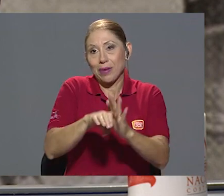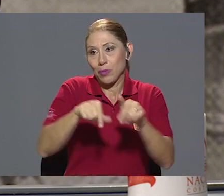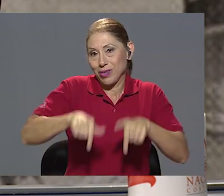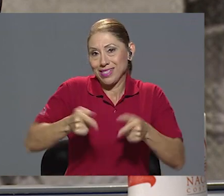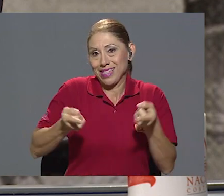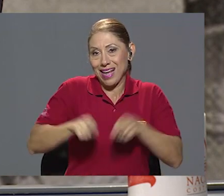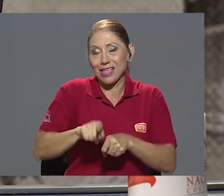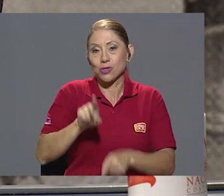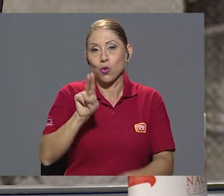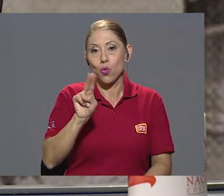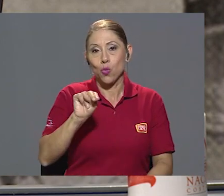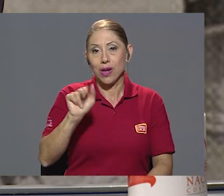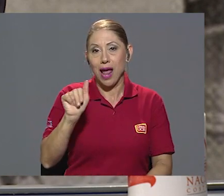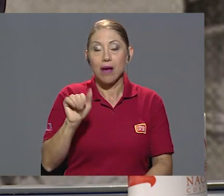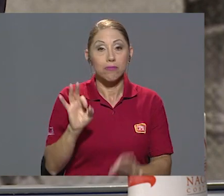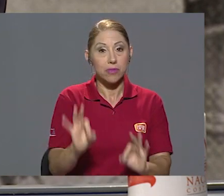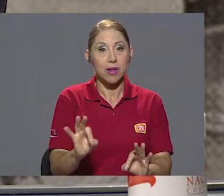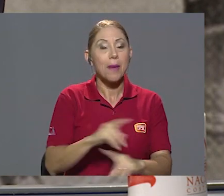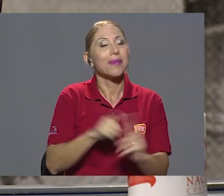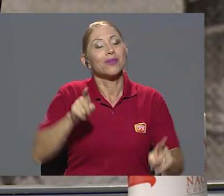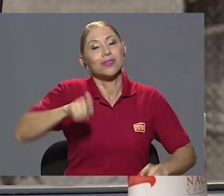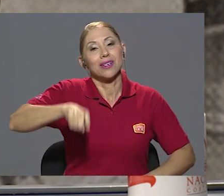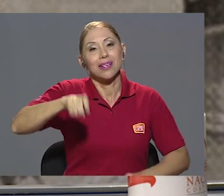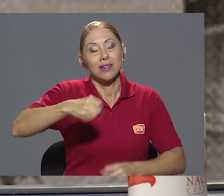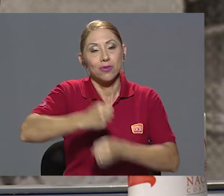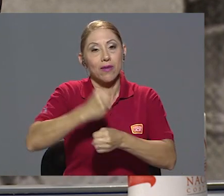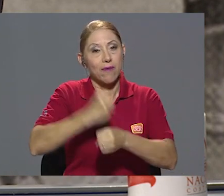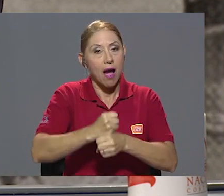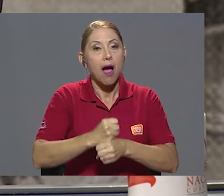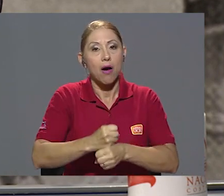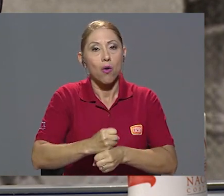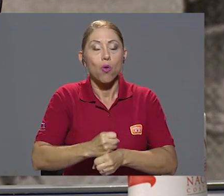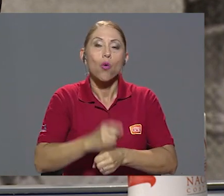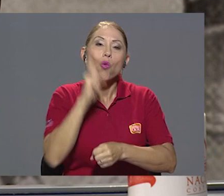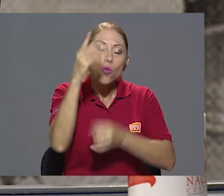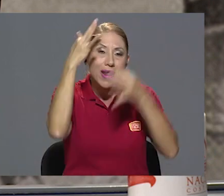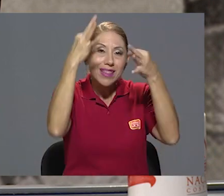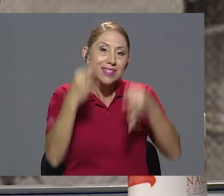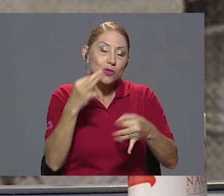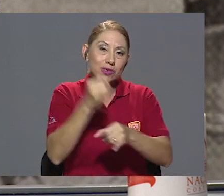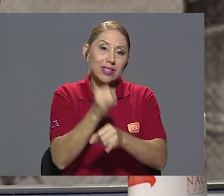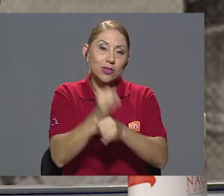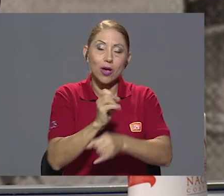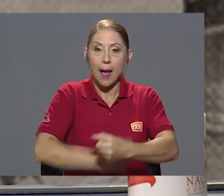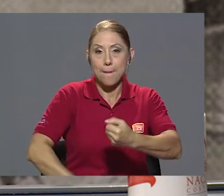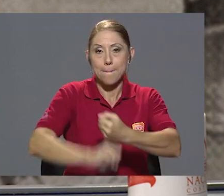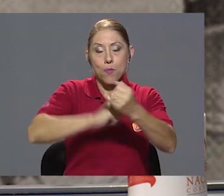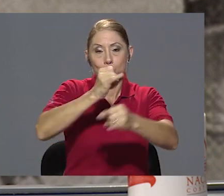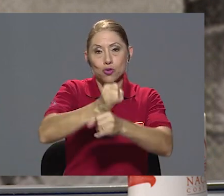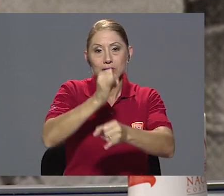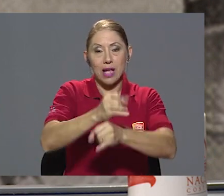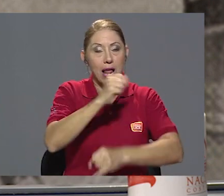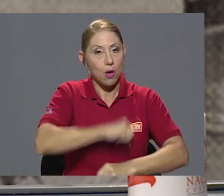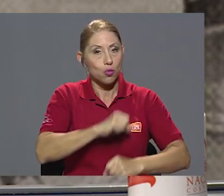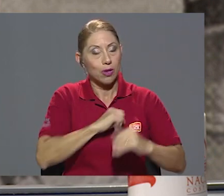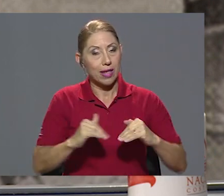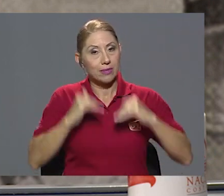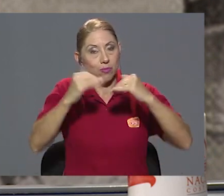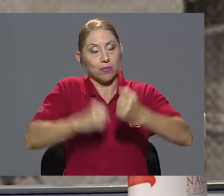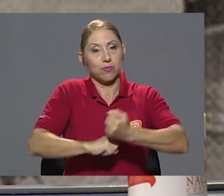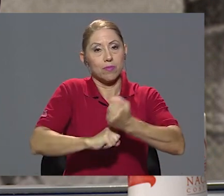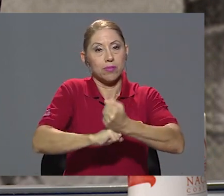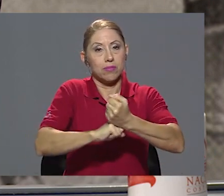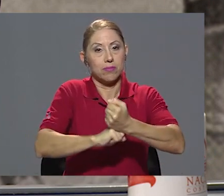UNA, pero definitivamente se requiere un trabajo, una decisión institucional, un apoyo institucional a nivel de las